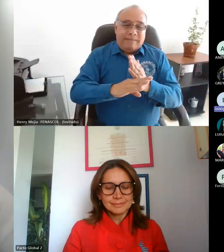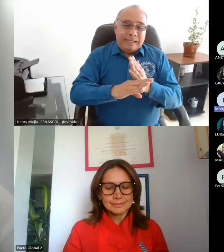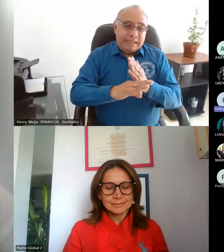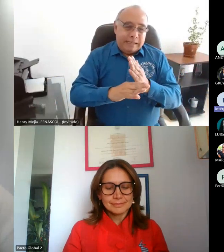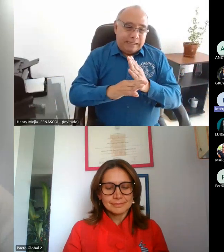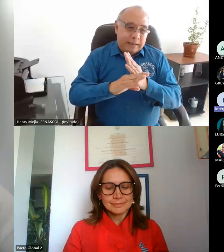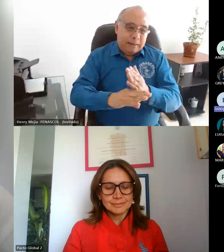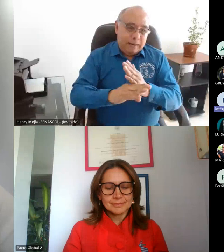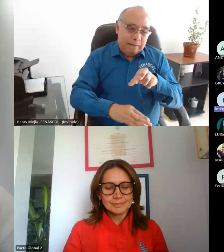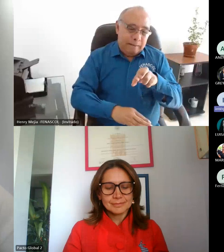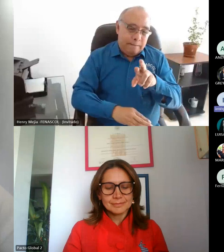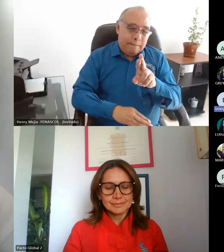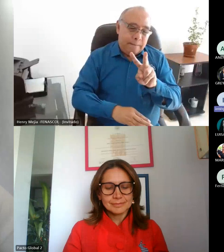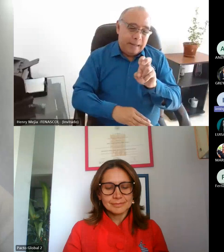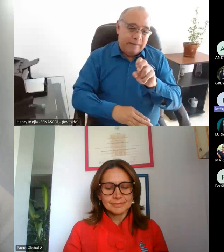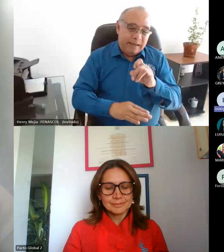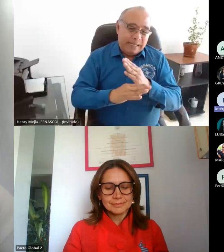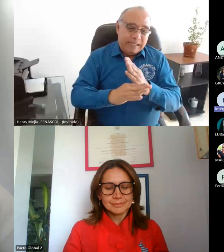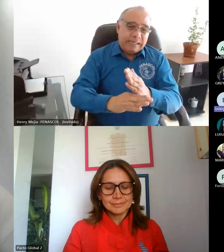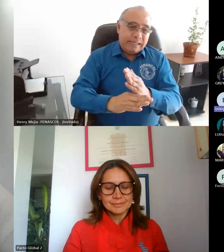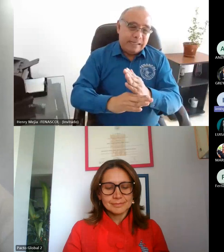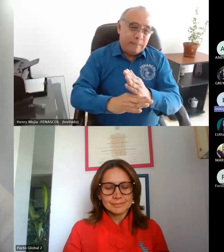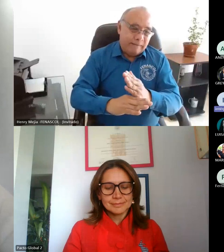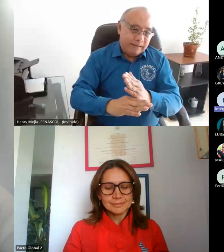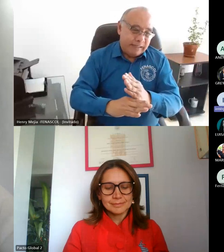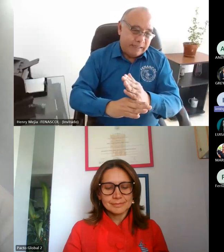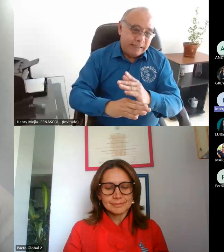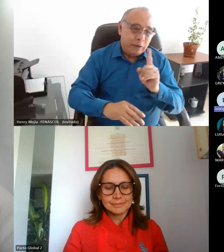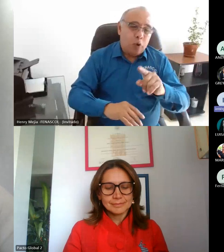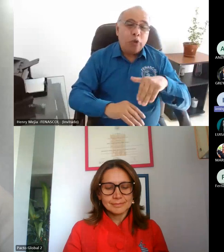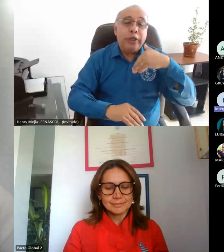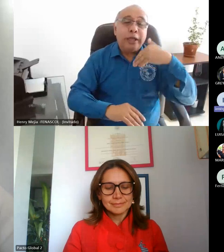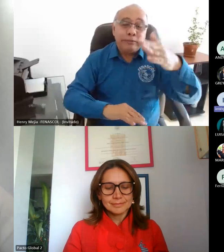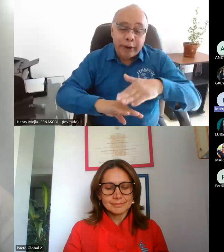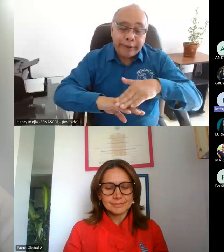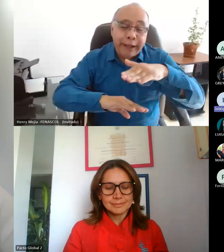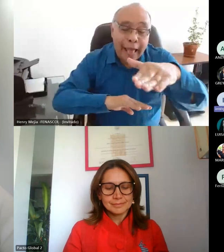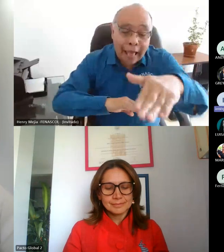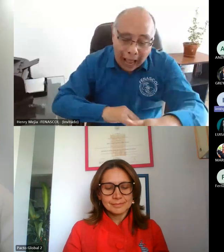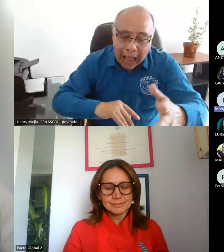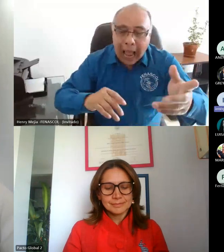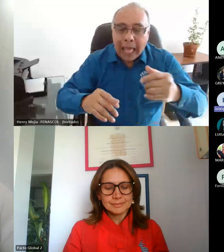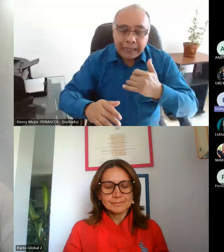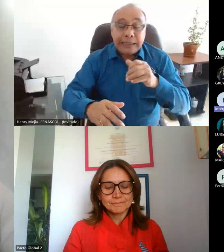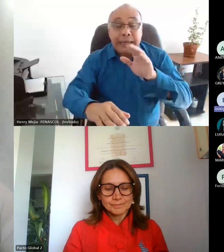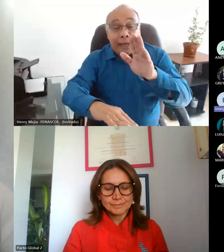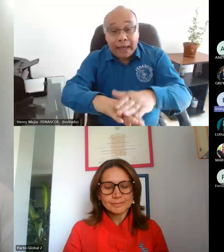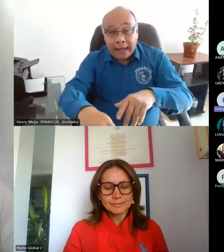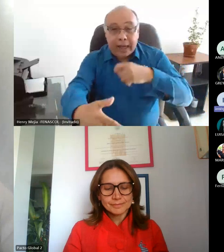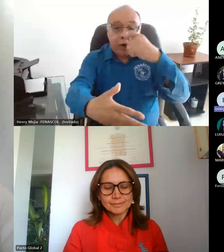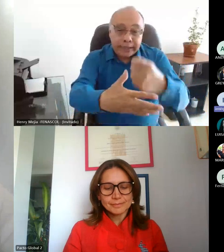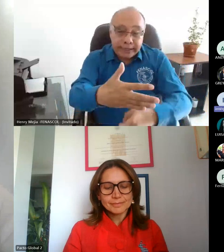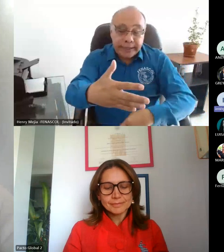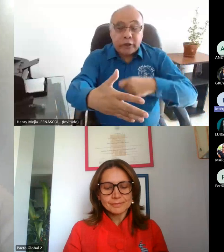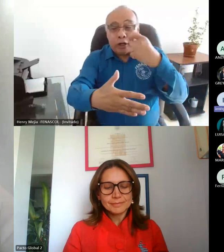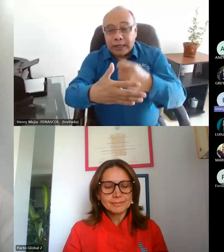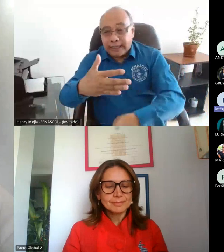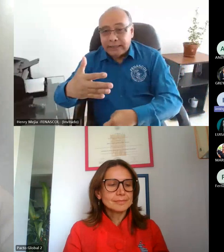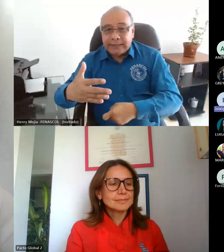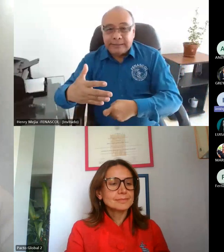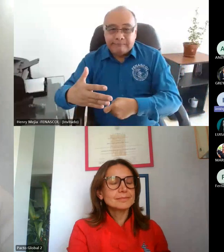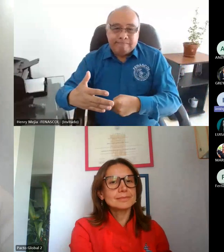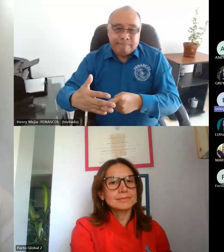enfrentan barreras Sí entonces creo que la invitación es a prevenir sí y que no